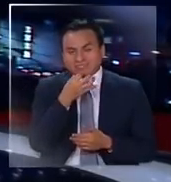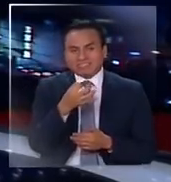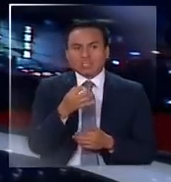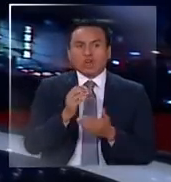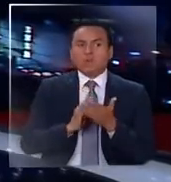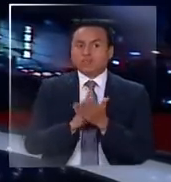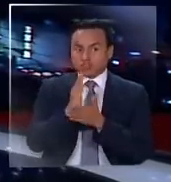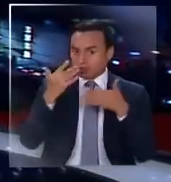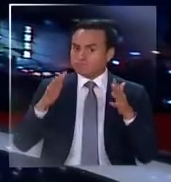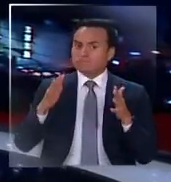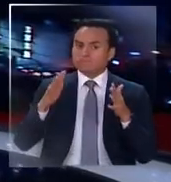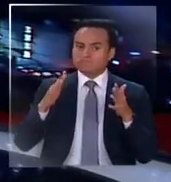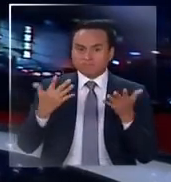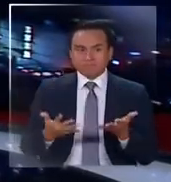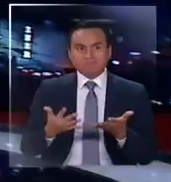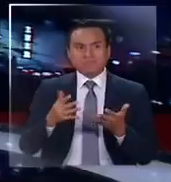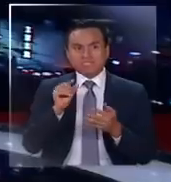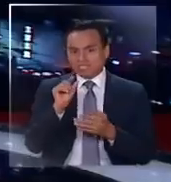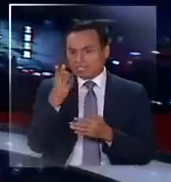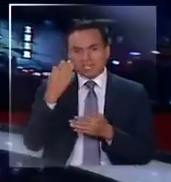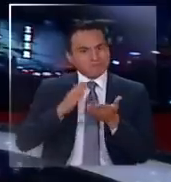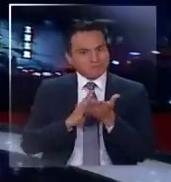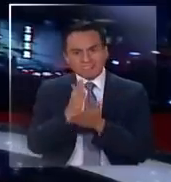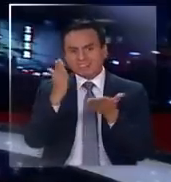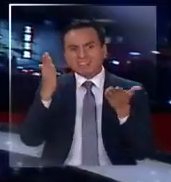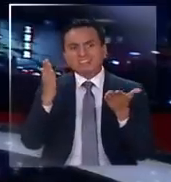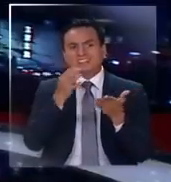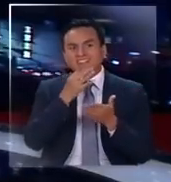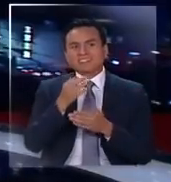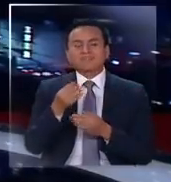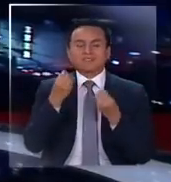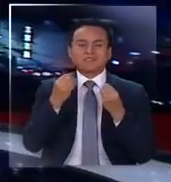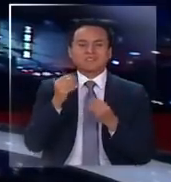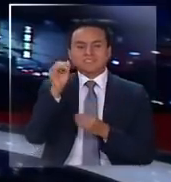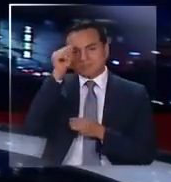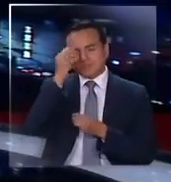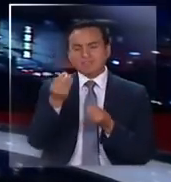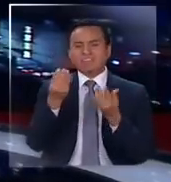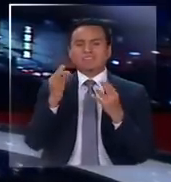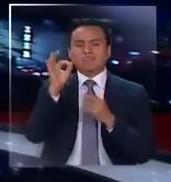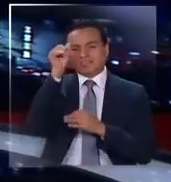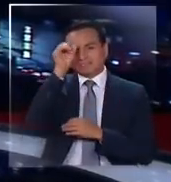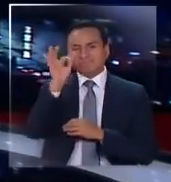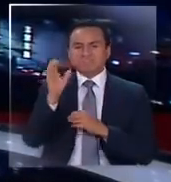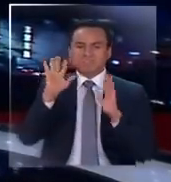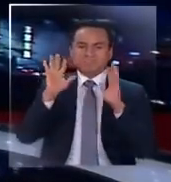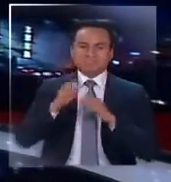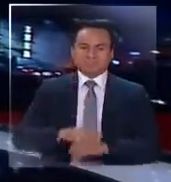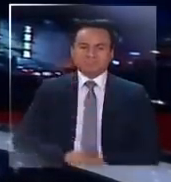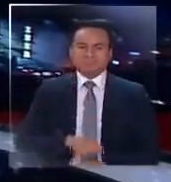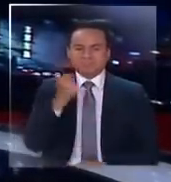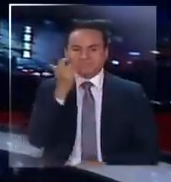a ustedes. Comenzó. Esto recién empieza. Tienes un estupendo fin de semana. Buen fin de semana. Chao.